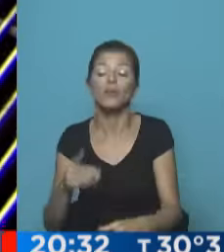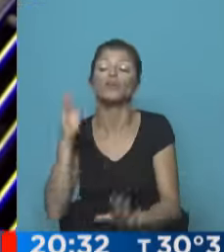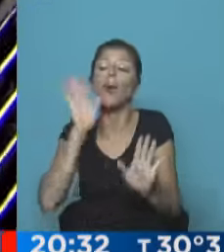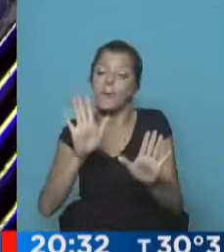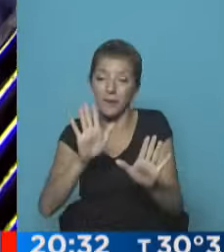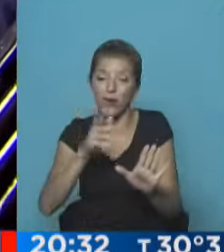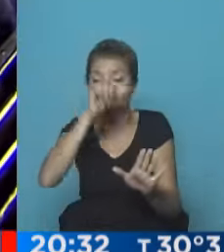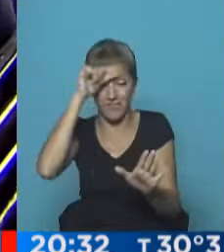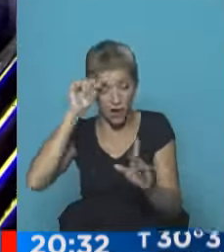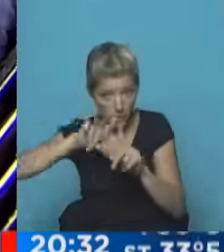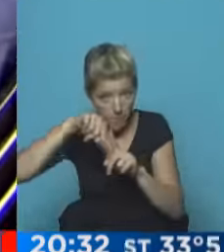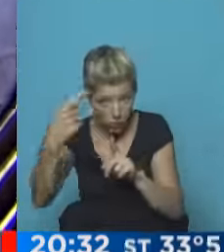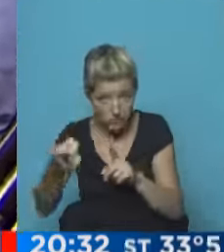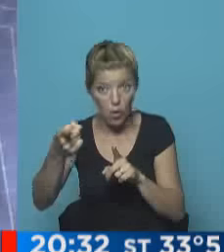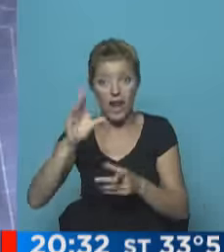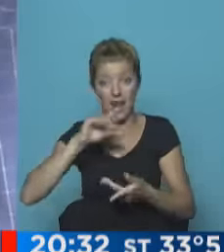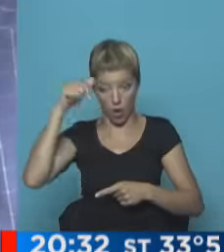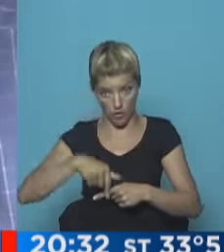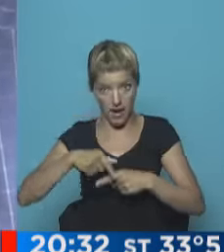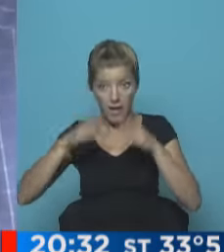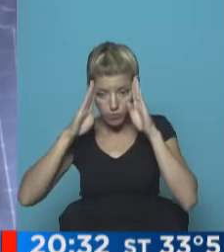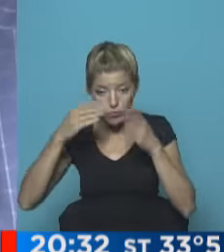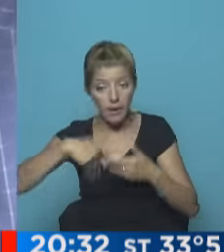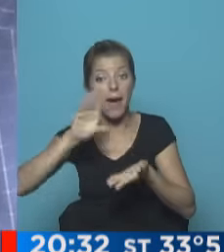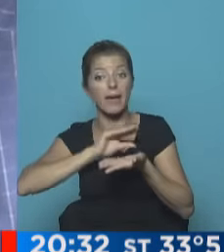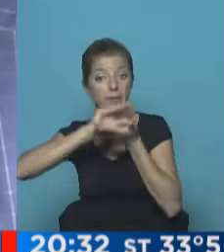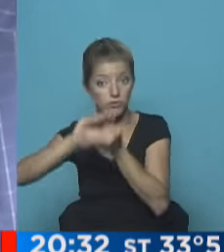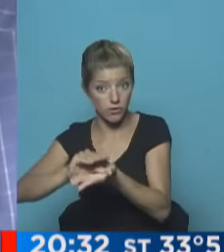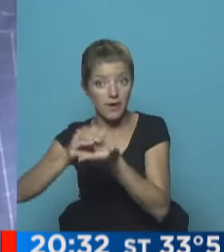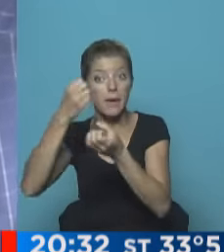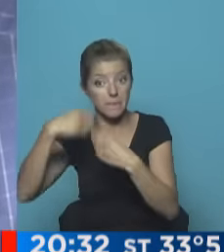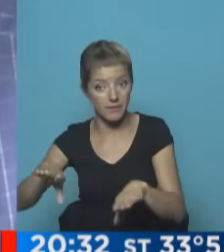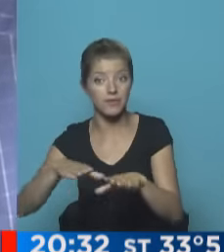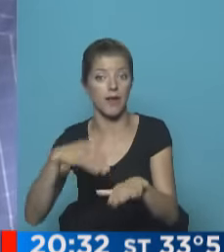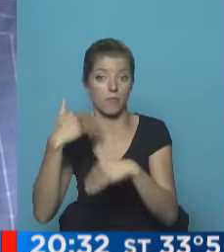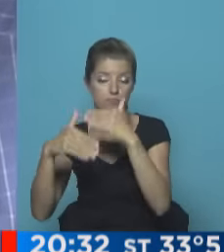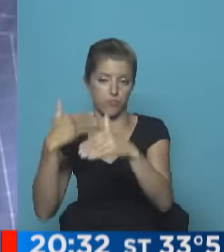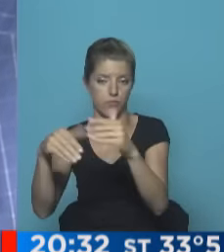verano aquellas obras de inversión que ahora estamos proponiendo que se hagan empiecen a rendir sus frutos.